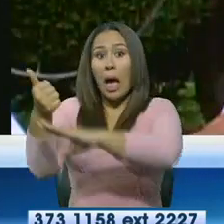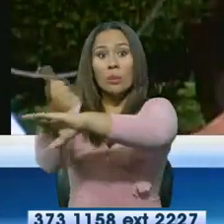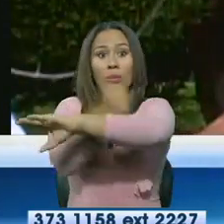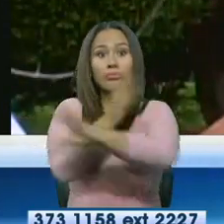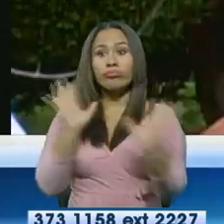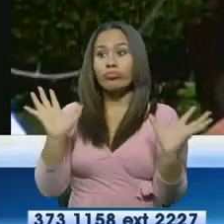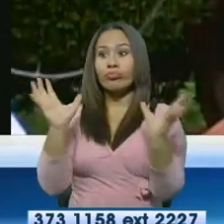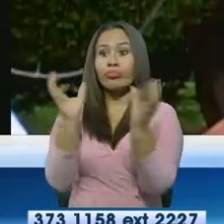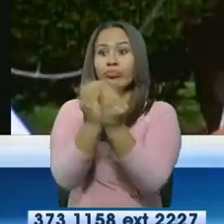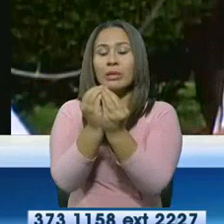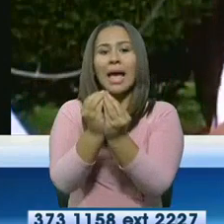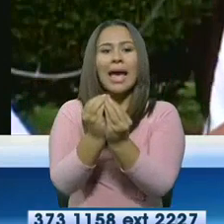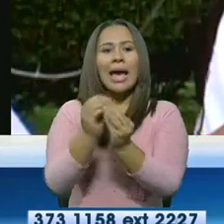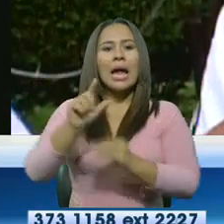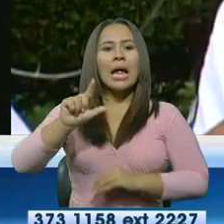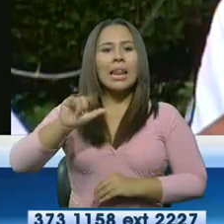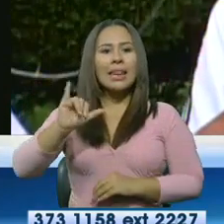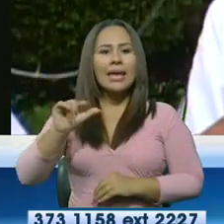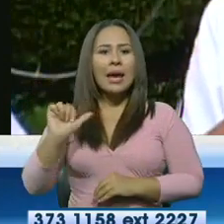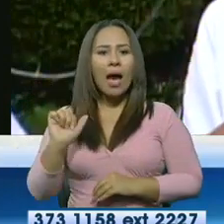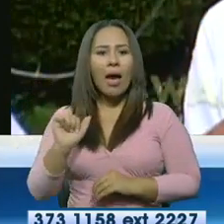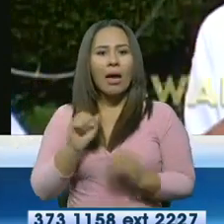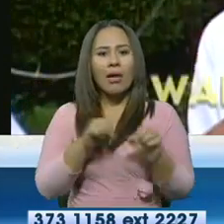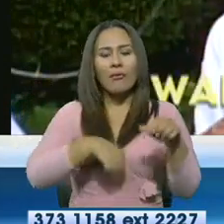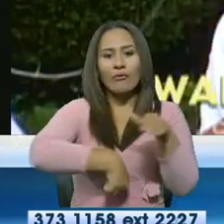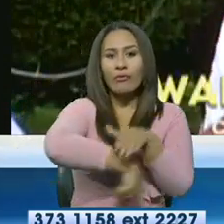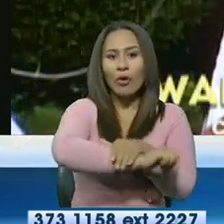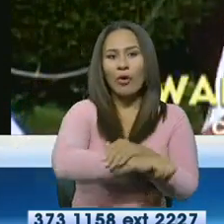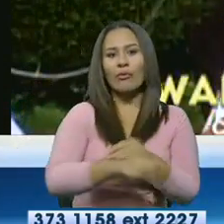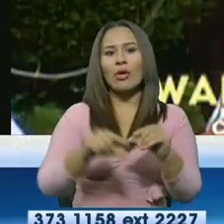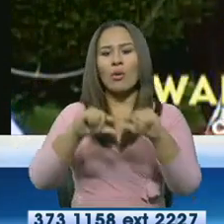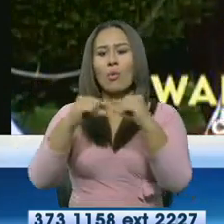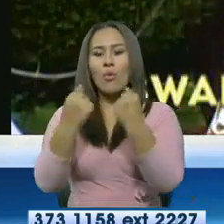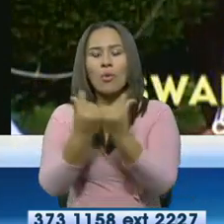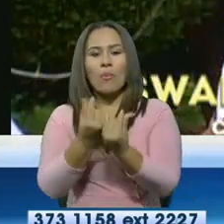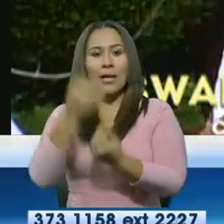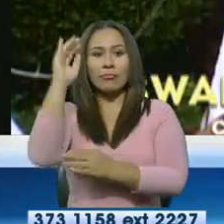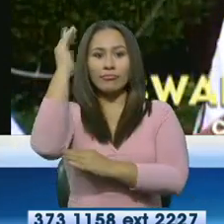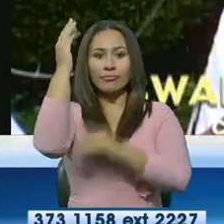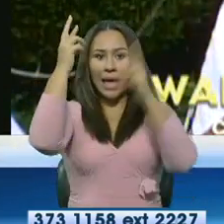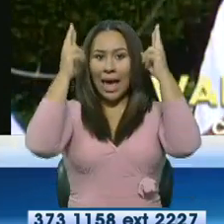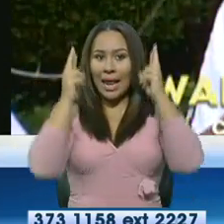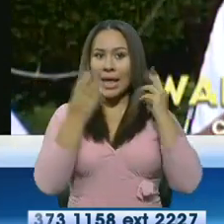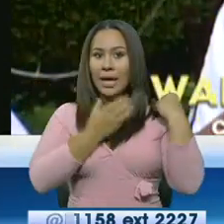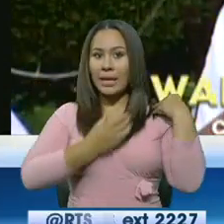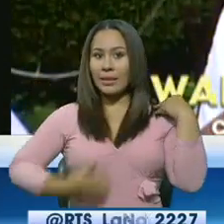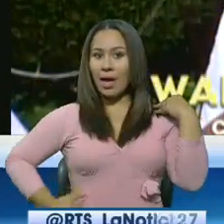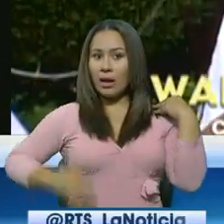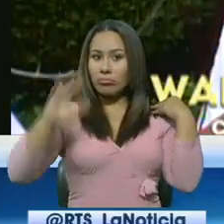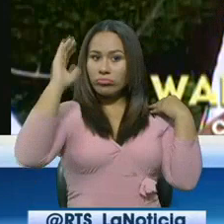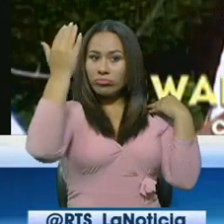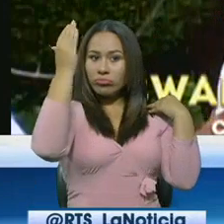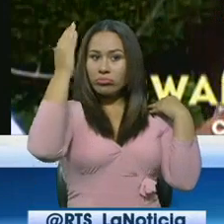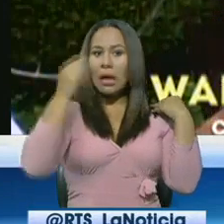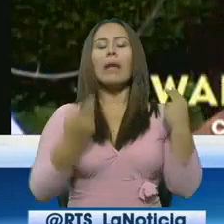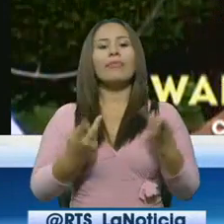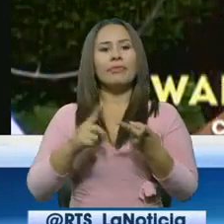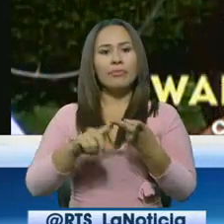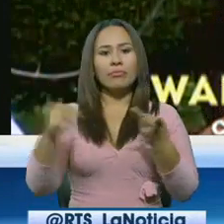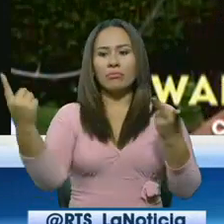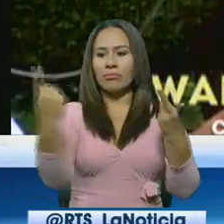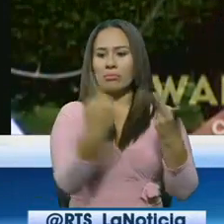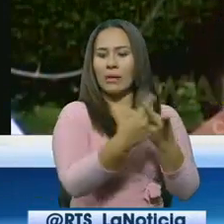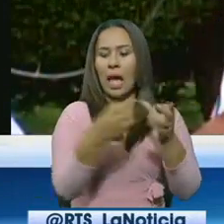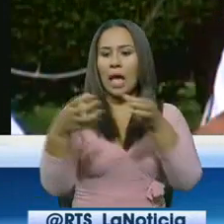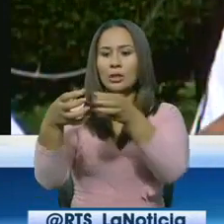Liga Deportiva Cantonal, Nuestra Reina, la Sociedad Obrera La Matriz, el Rosario, la Cámara